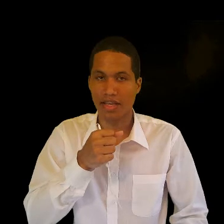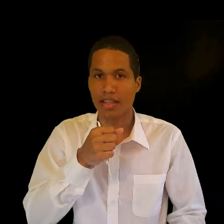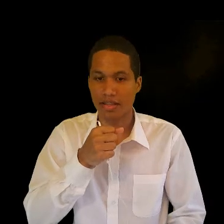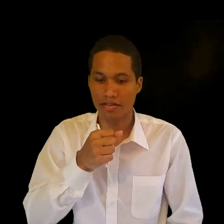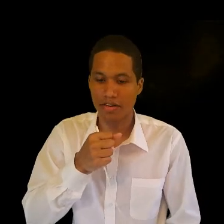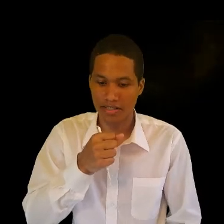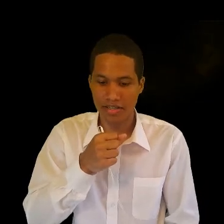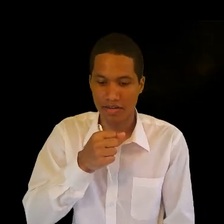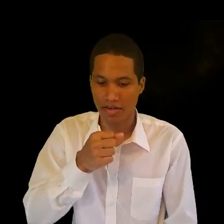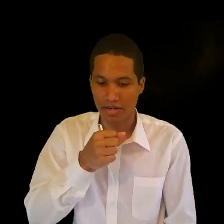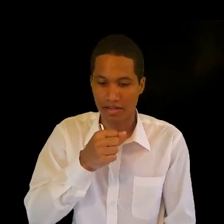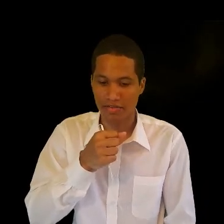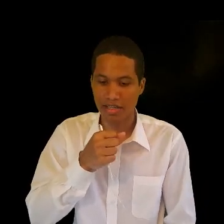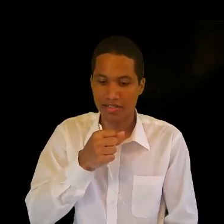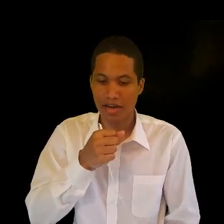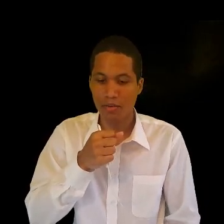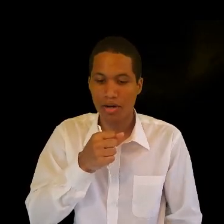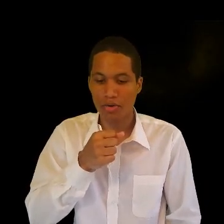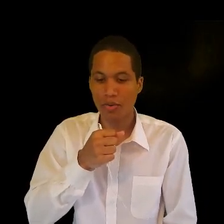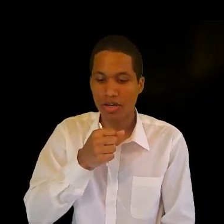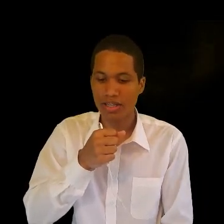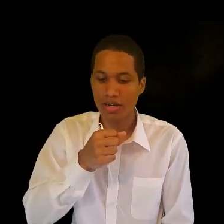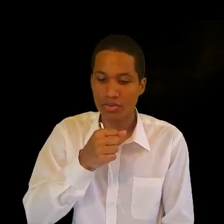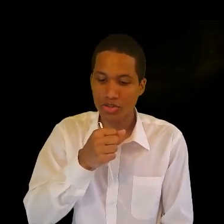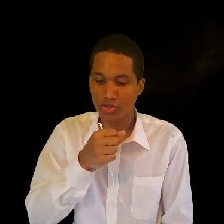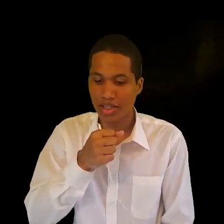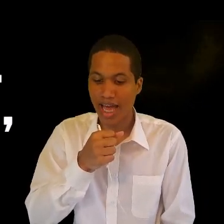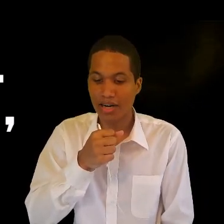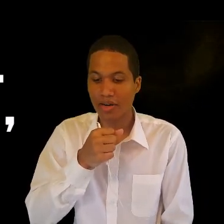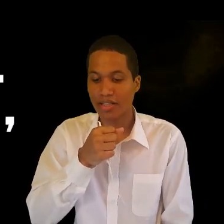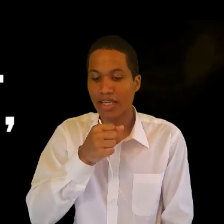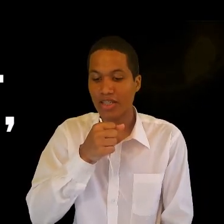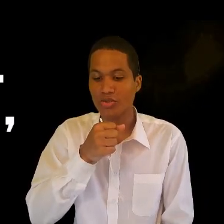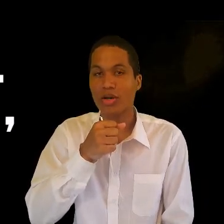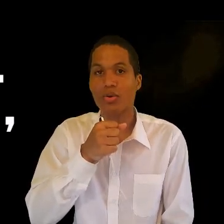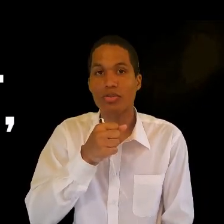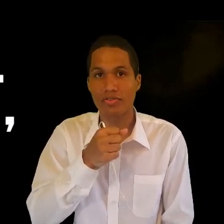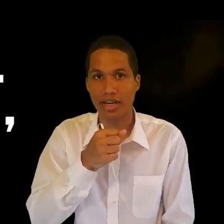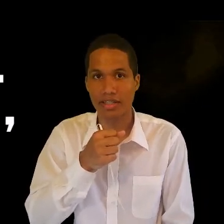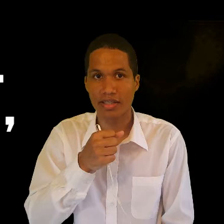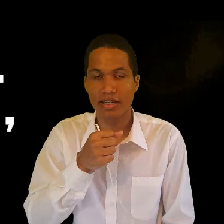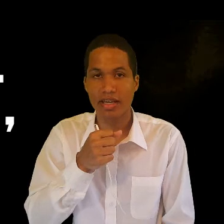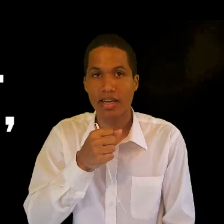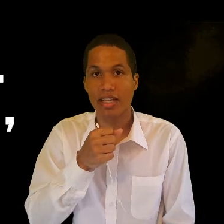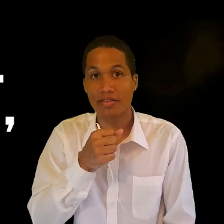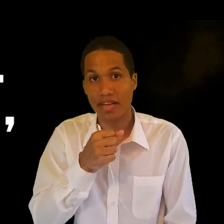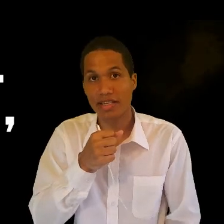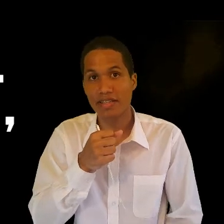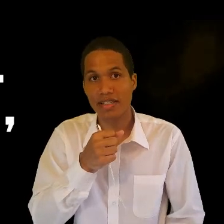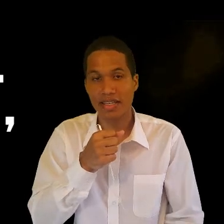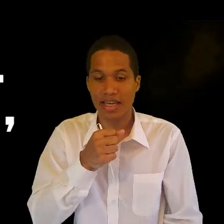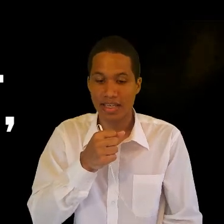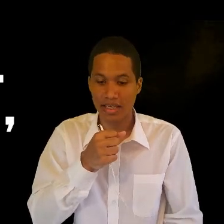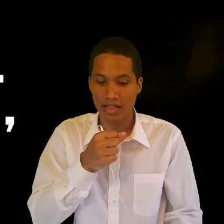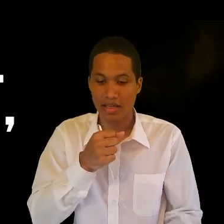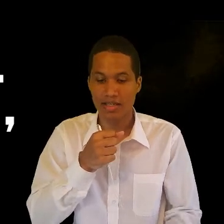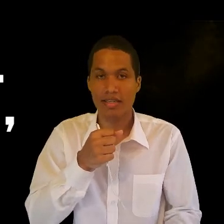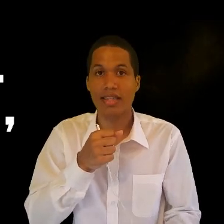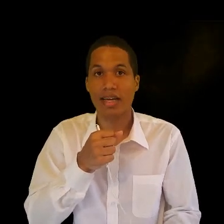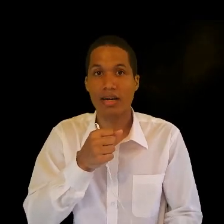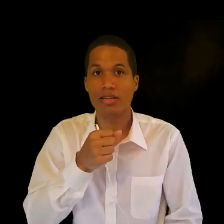La siguiente frase ya van a ver la diferencia. While walking down the street, I ran into an old friend. La diferencia es que